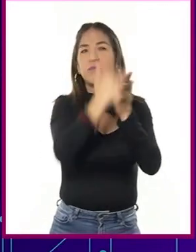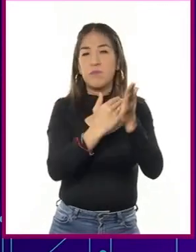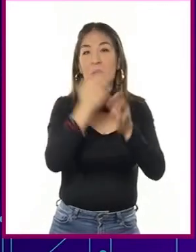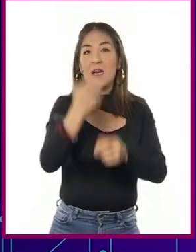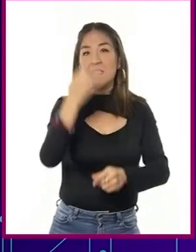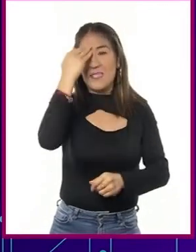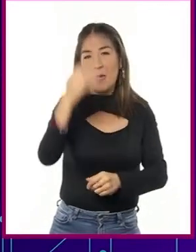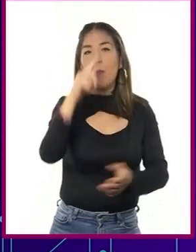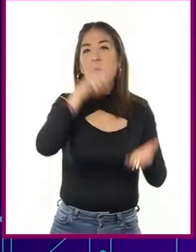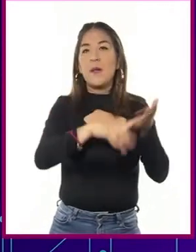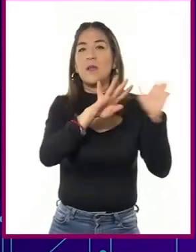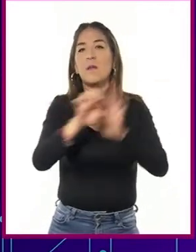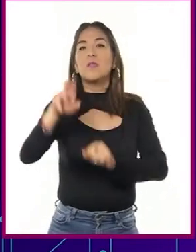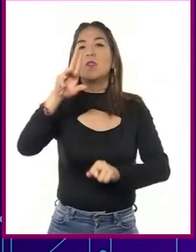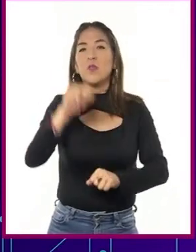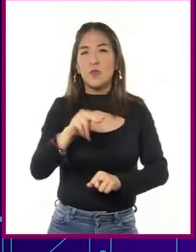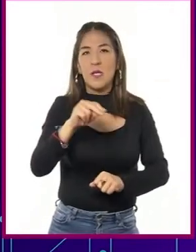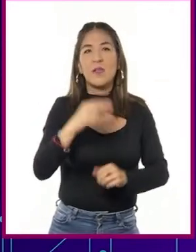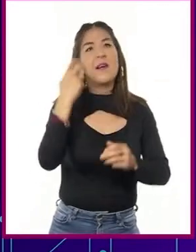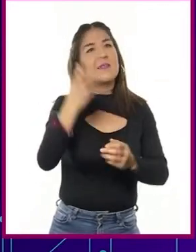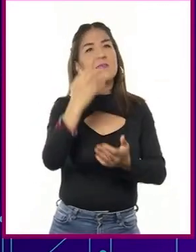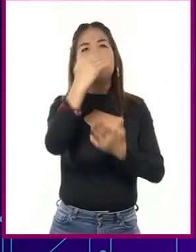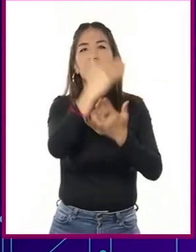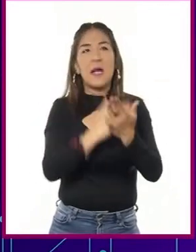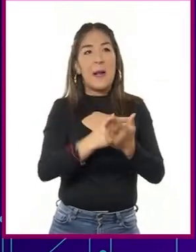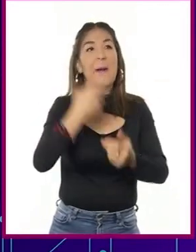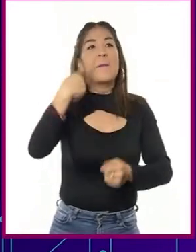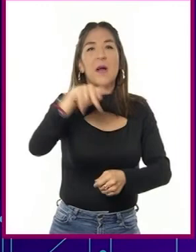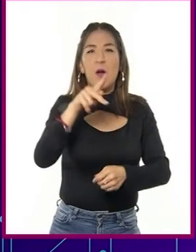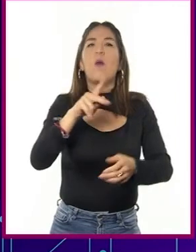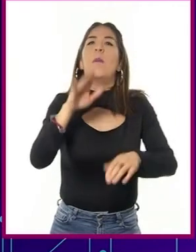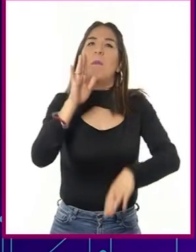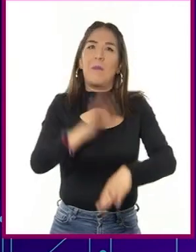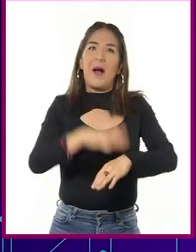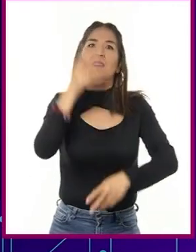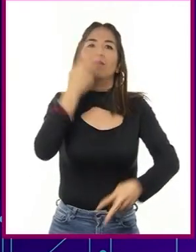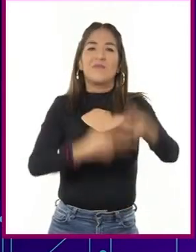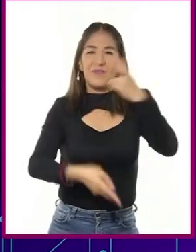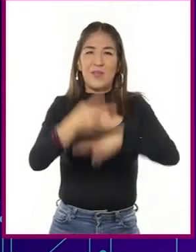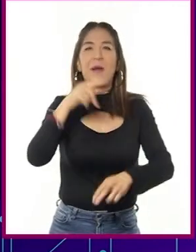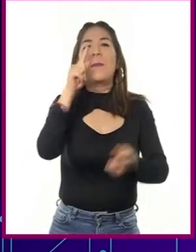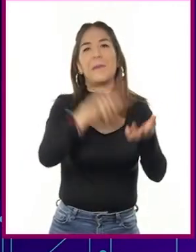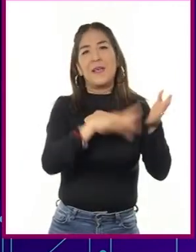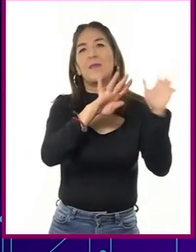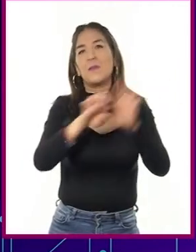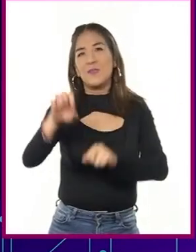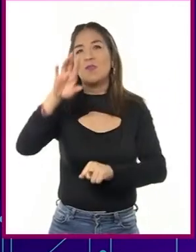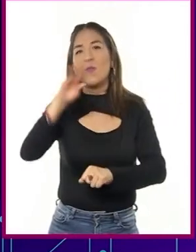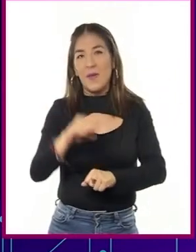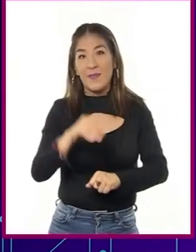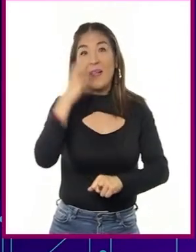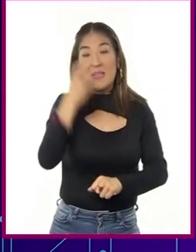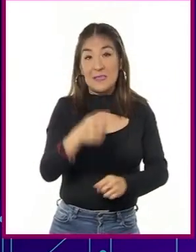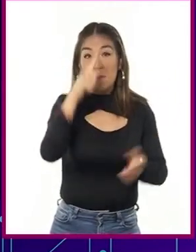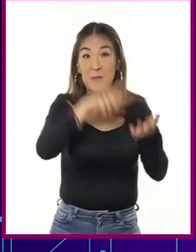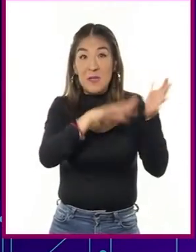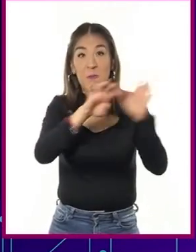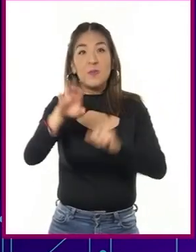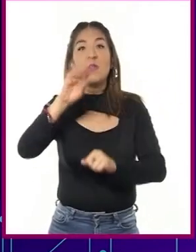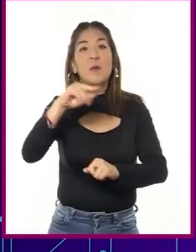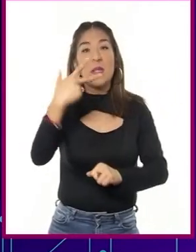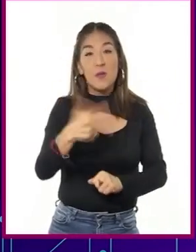la década de 1980, pero aumentó de nuevo en la de los 90. Desde 1998,